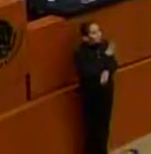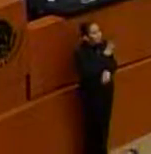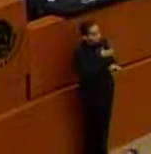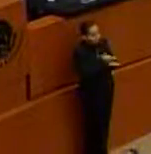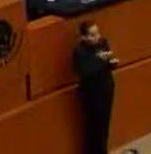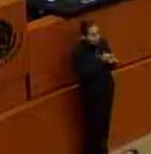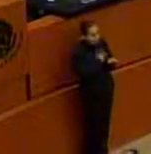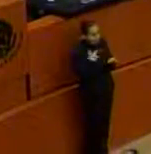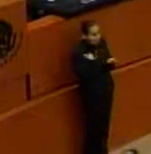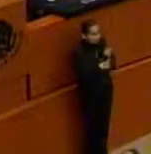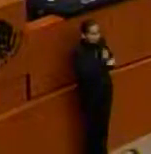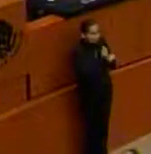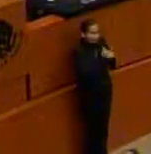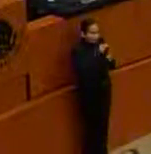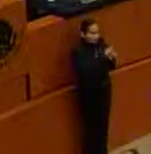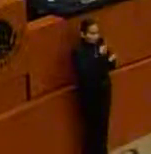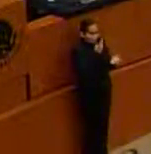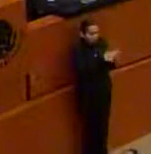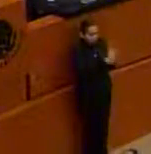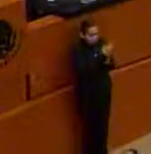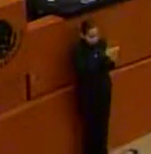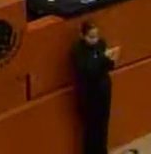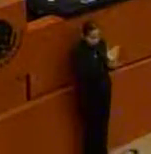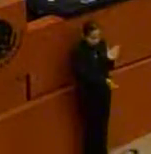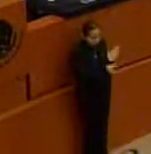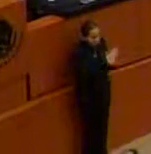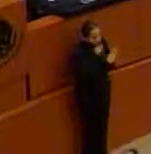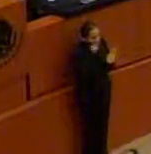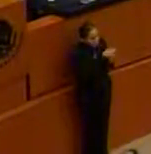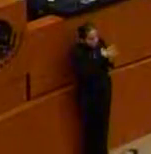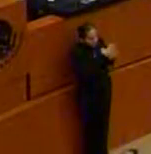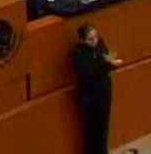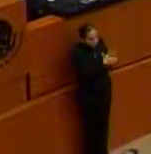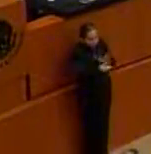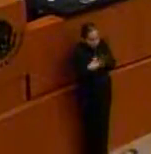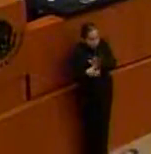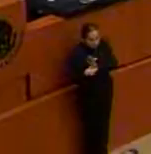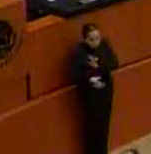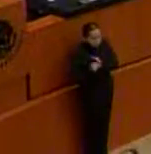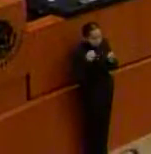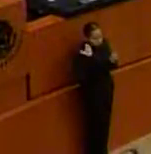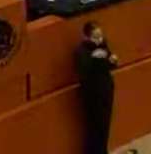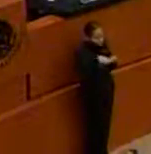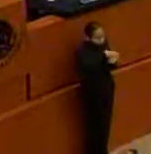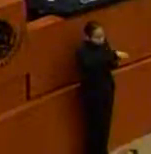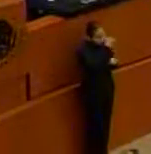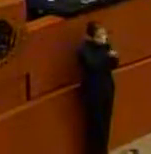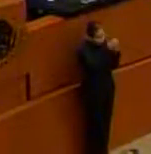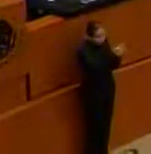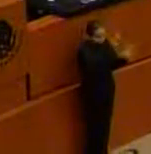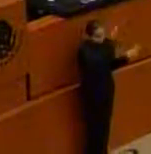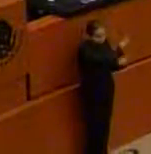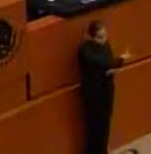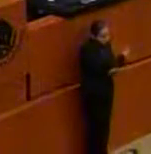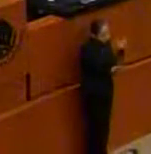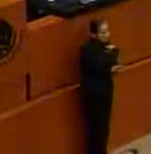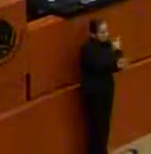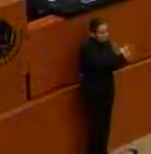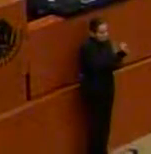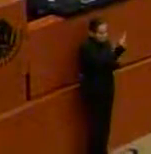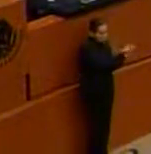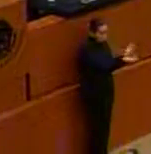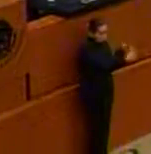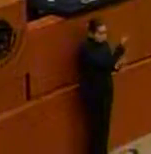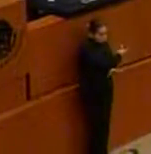a partir de la crisis económica del 2008 que yo veo que se han multiplicado los foros y que esas ideas que ya discutíamos antes